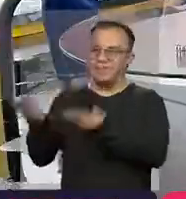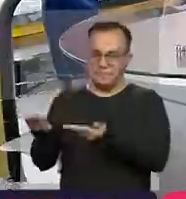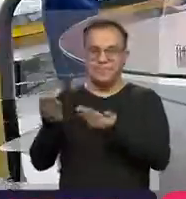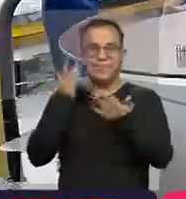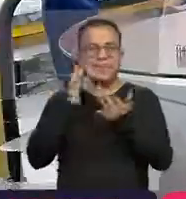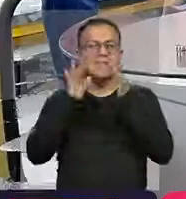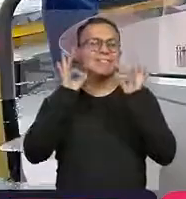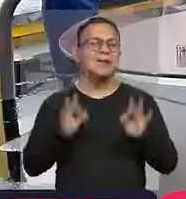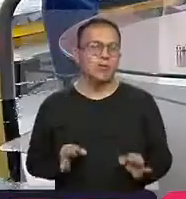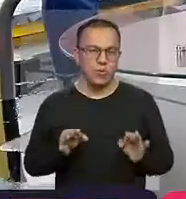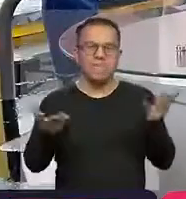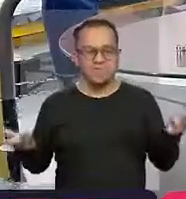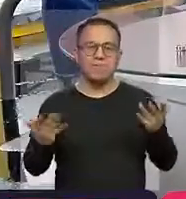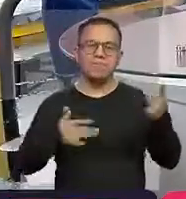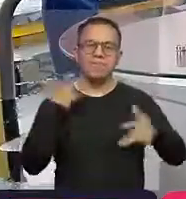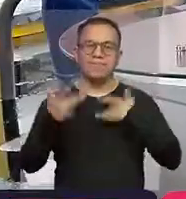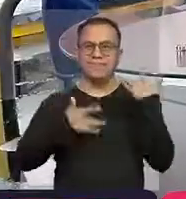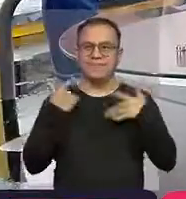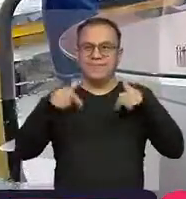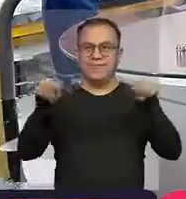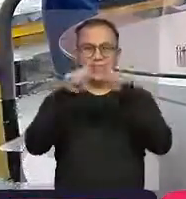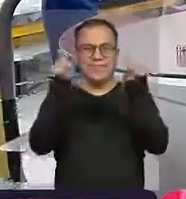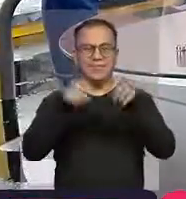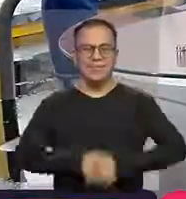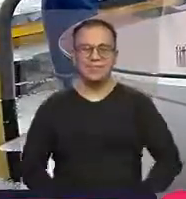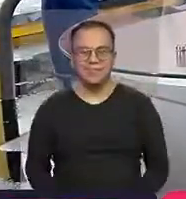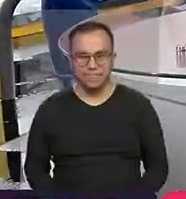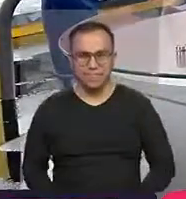quien seguramente va a disfrutar mucho de este texto.